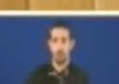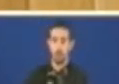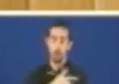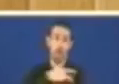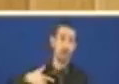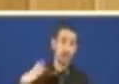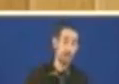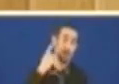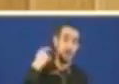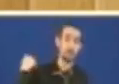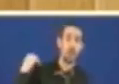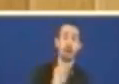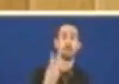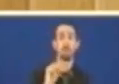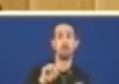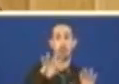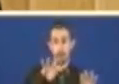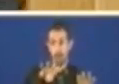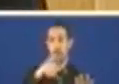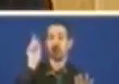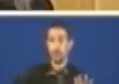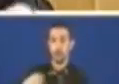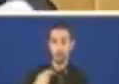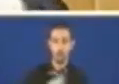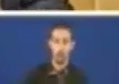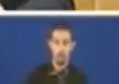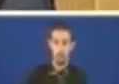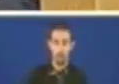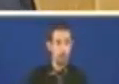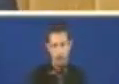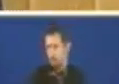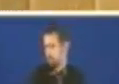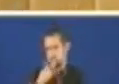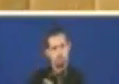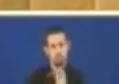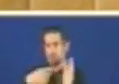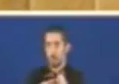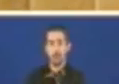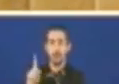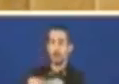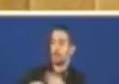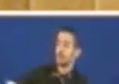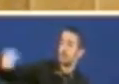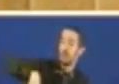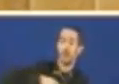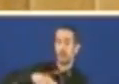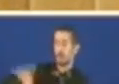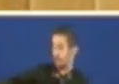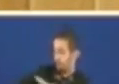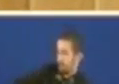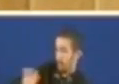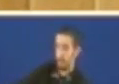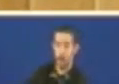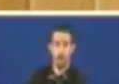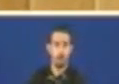no ano 2009, e tamén entran a saco nos depósitos dos seus clientes para gañar